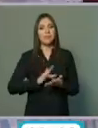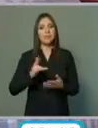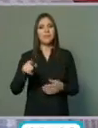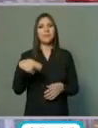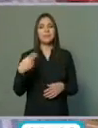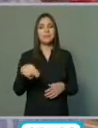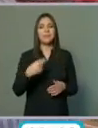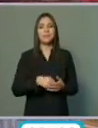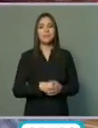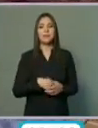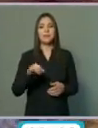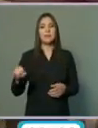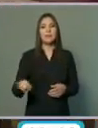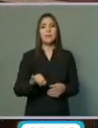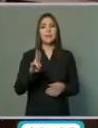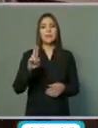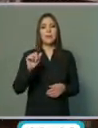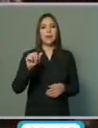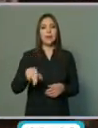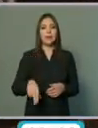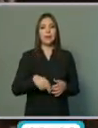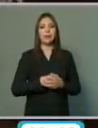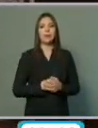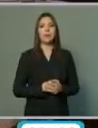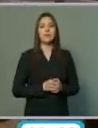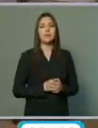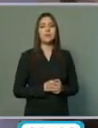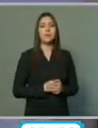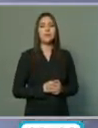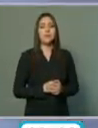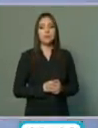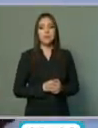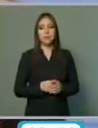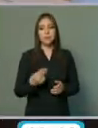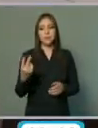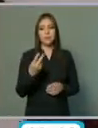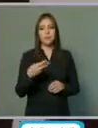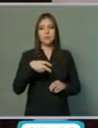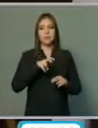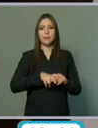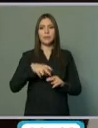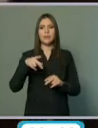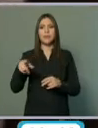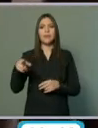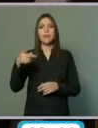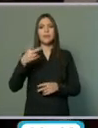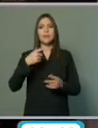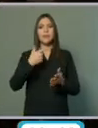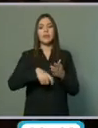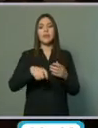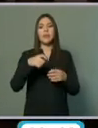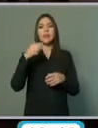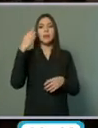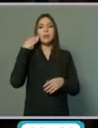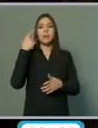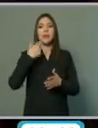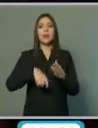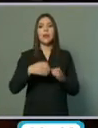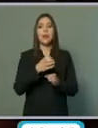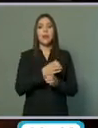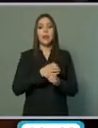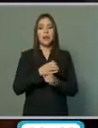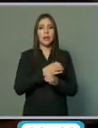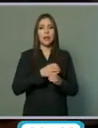nombre? Juan Batún, servidor. Y miren, aquí vinieron de seguro a comprar algo a la Merced. Un cafecito.